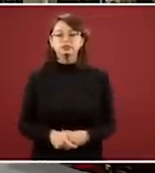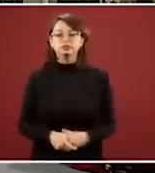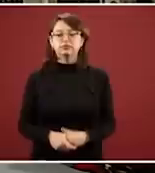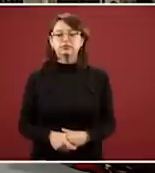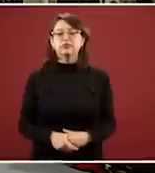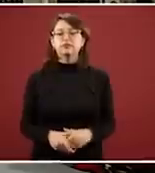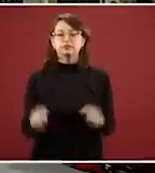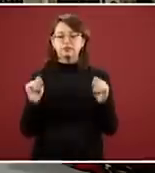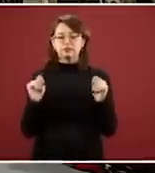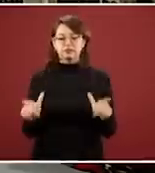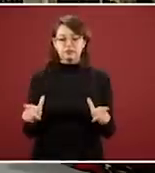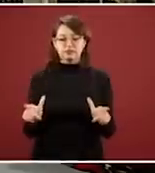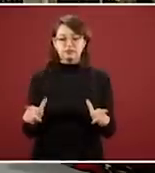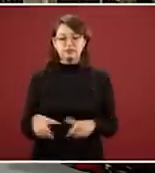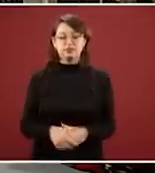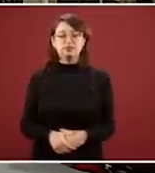Tlaxcala.